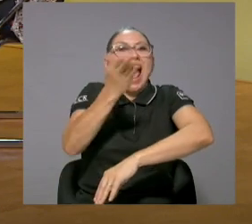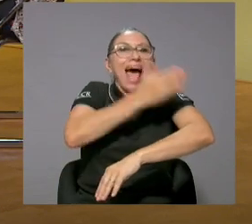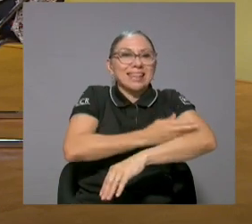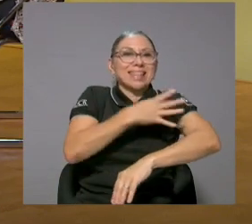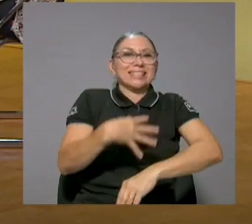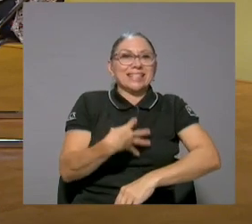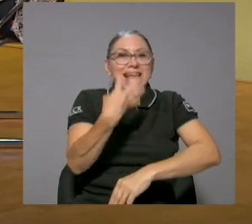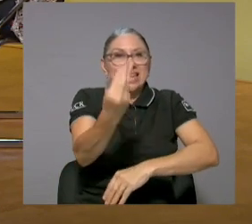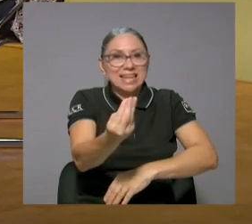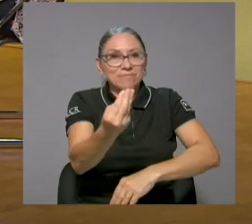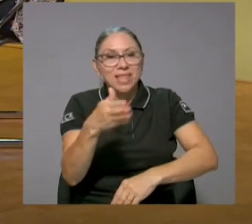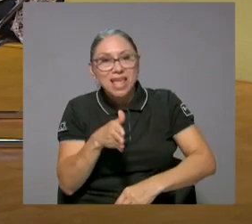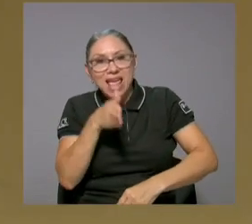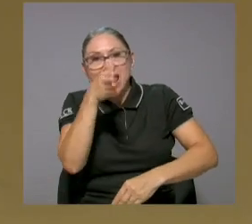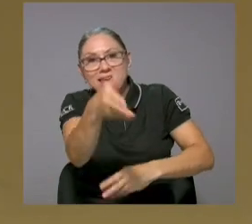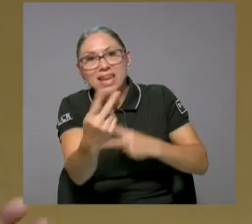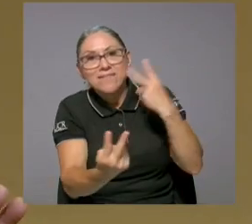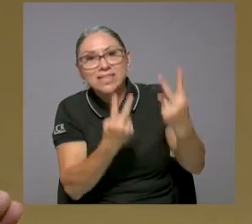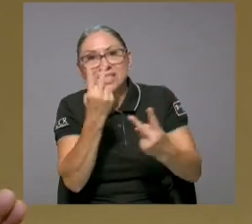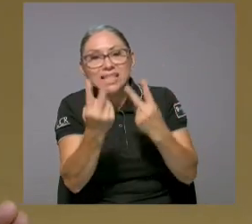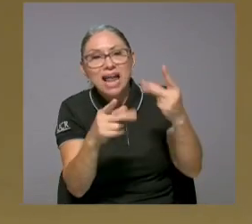de malaria. Pues